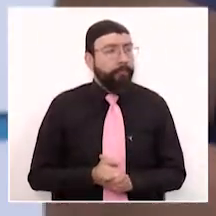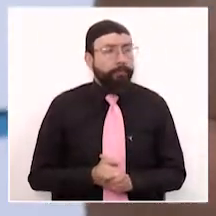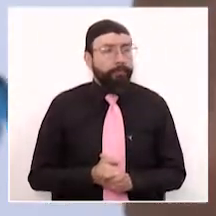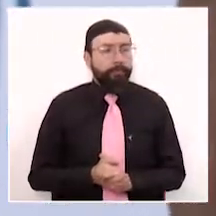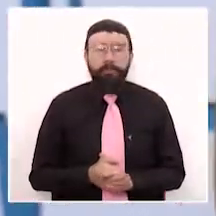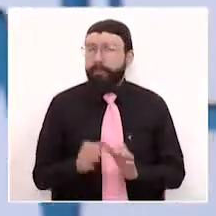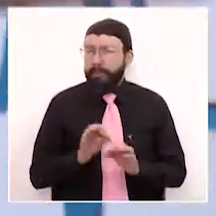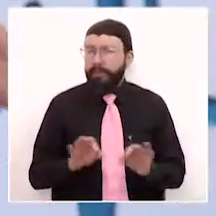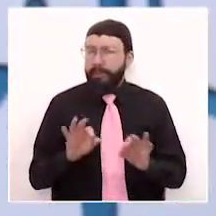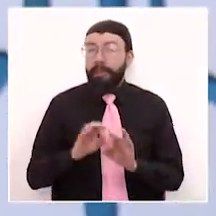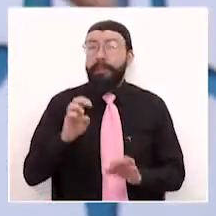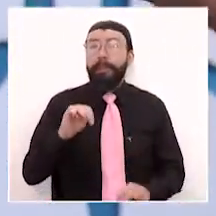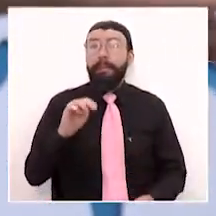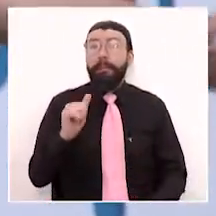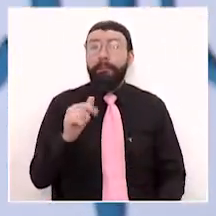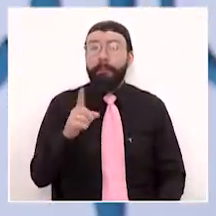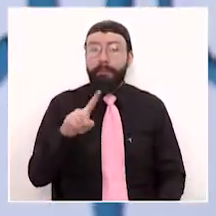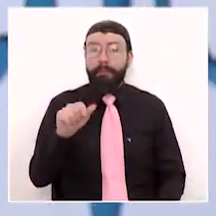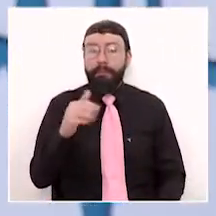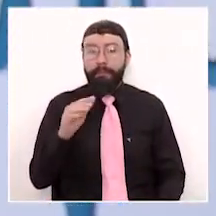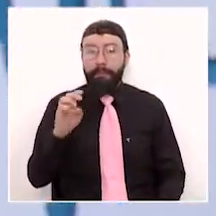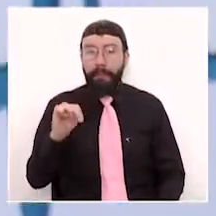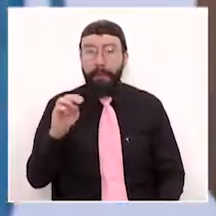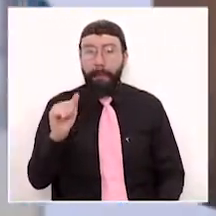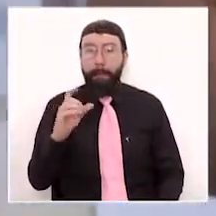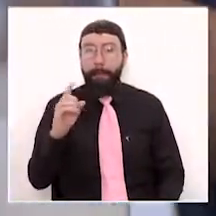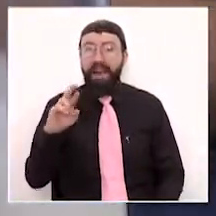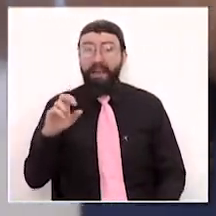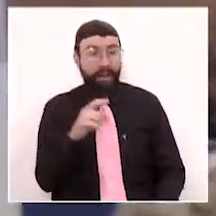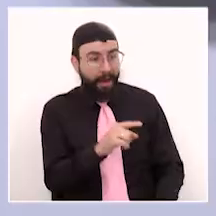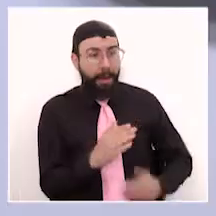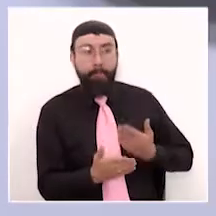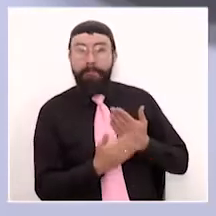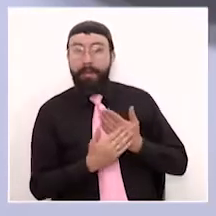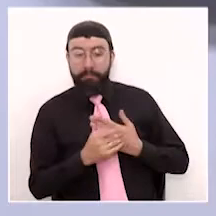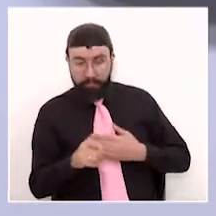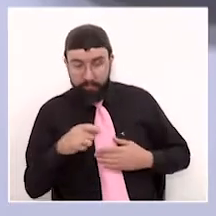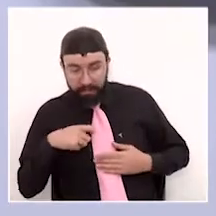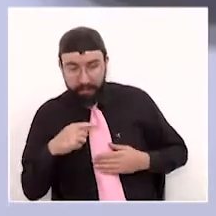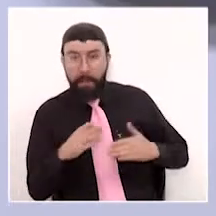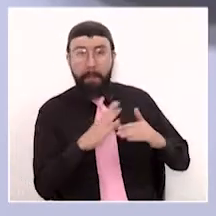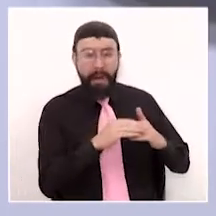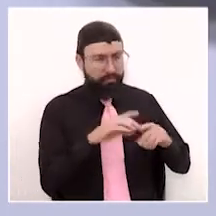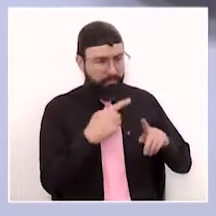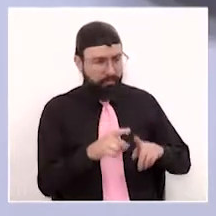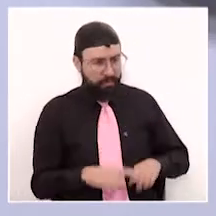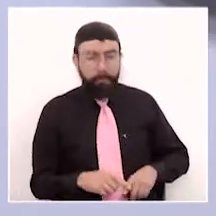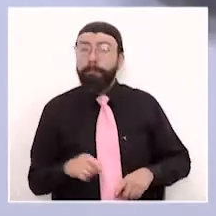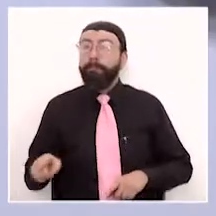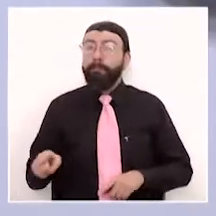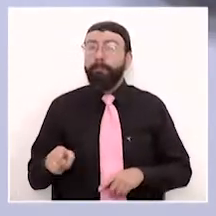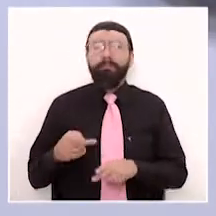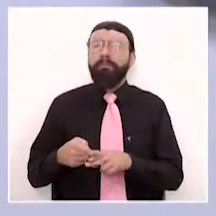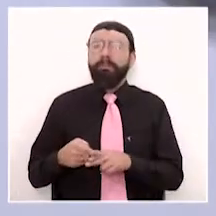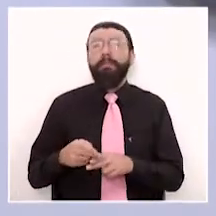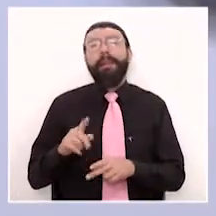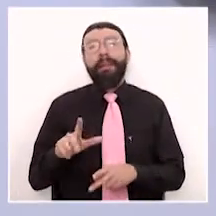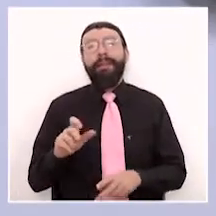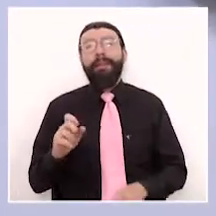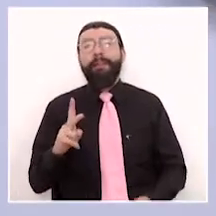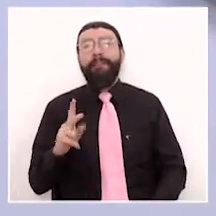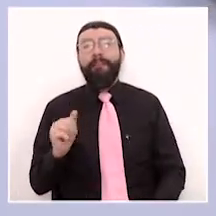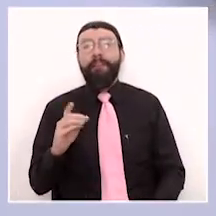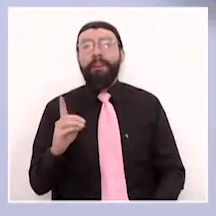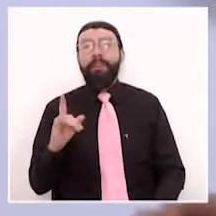es la que nos permite tener los panes que están acá. La masa madre es una levadura natural, o sea que es un conjunto de